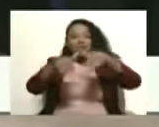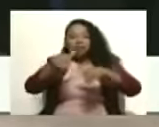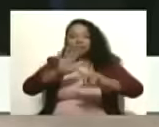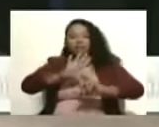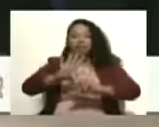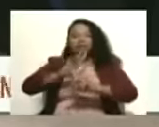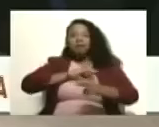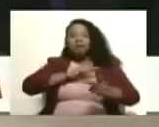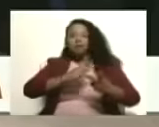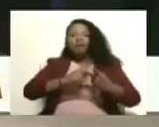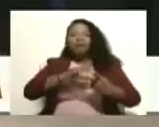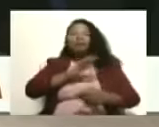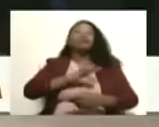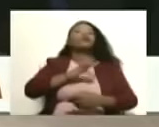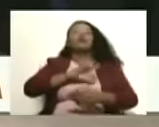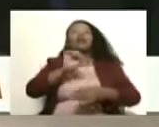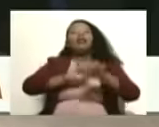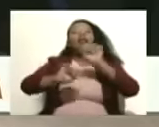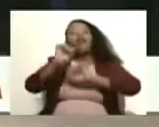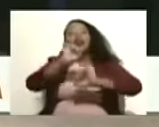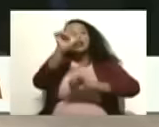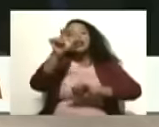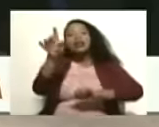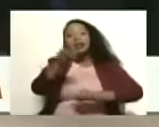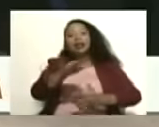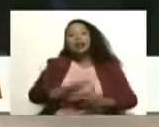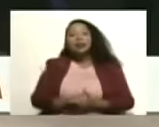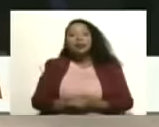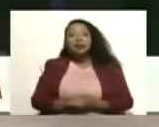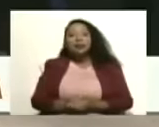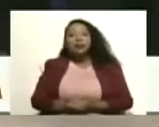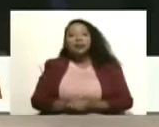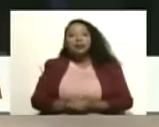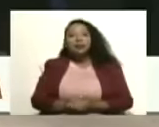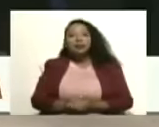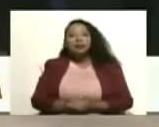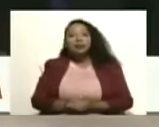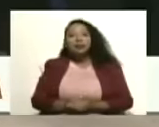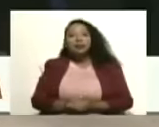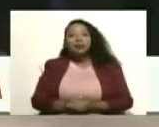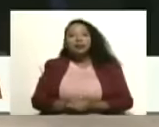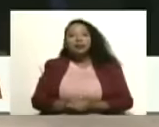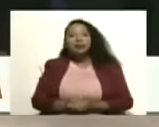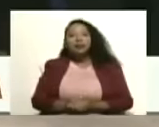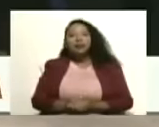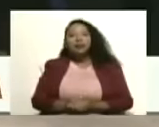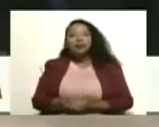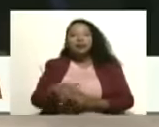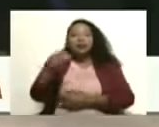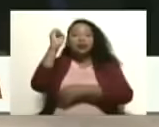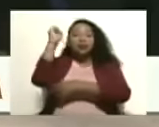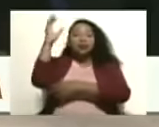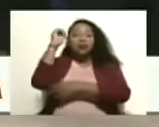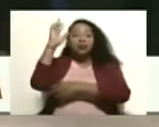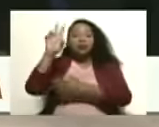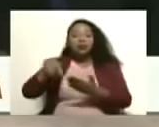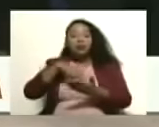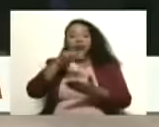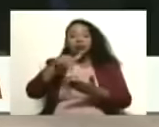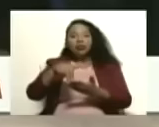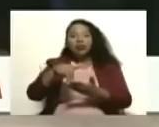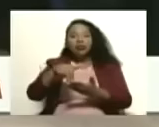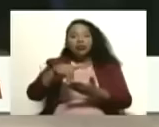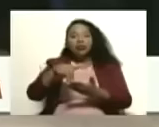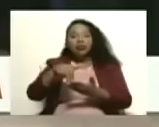voluntad soberana de defender la Guayana Esequiba. Y la Asamblea Nacional de la